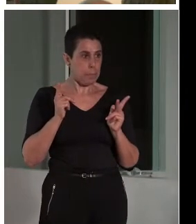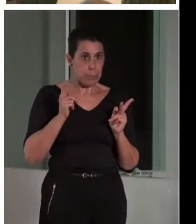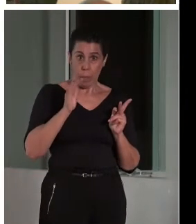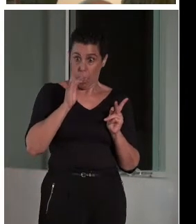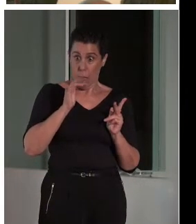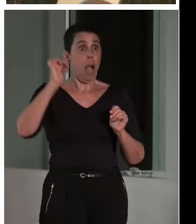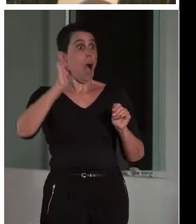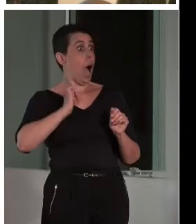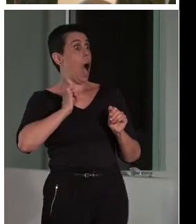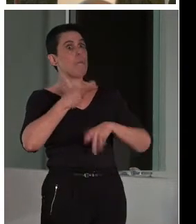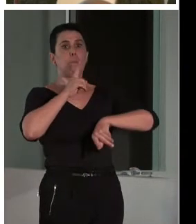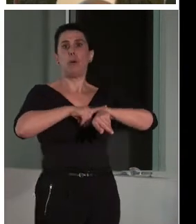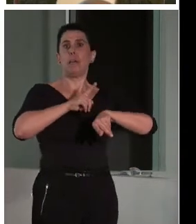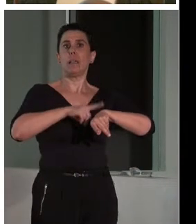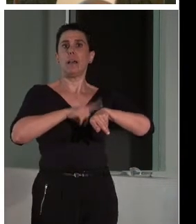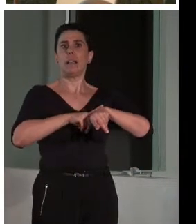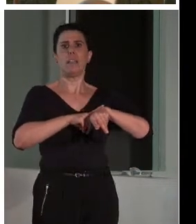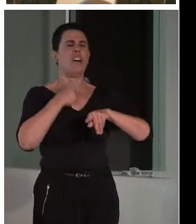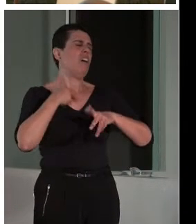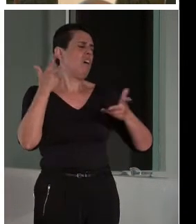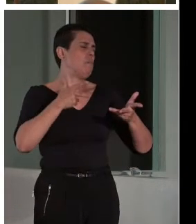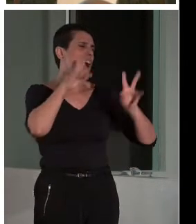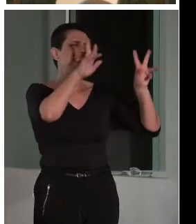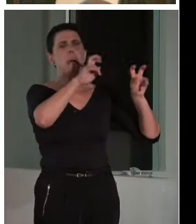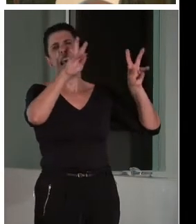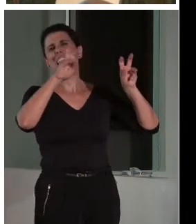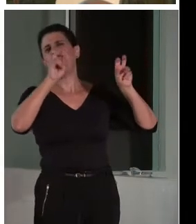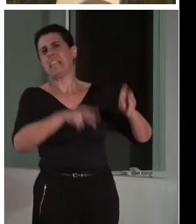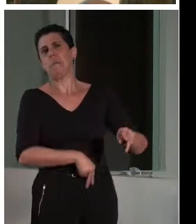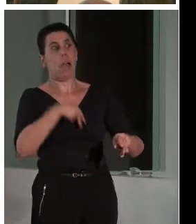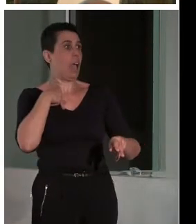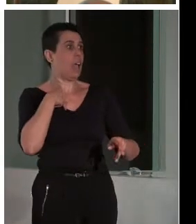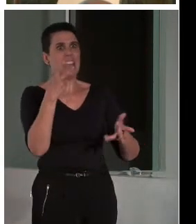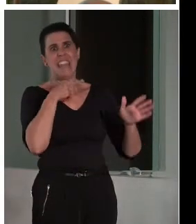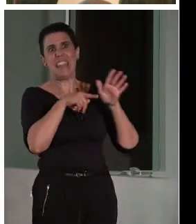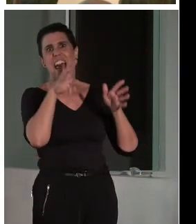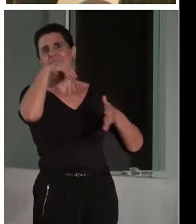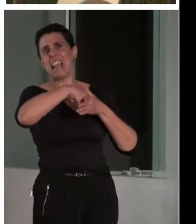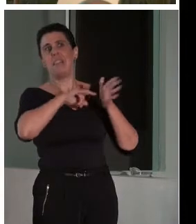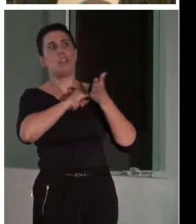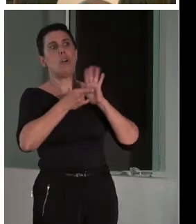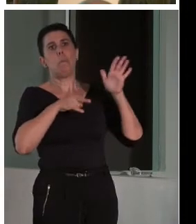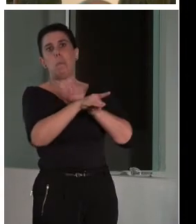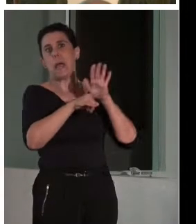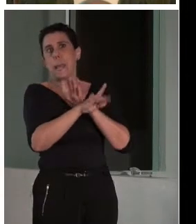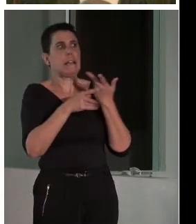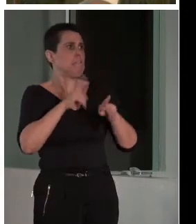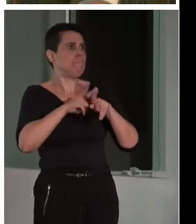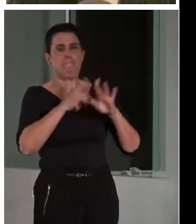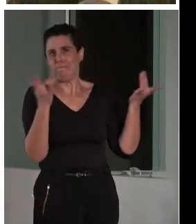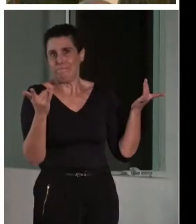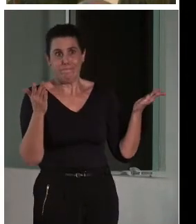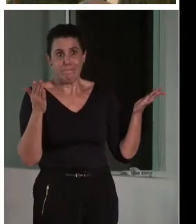aprovechar el tiempo porque si hablamos de la generalidad de práctica de gestión pues no va a dar los europeos a su vez tienen el interés en la